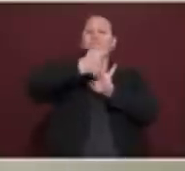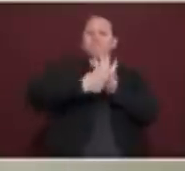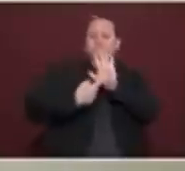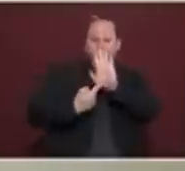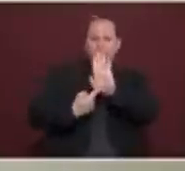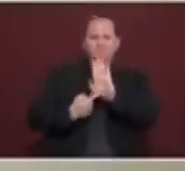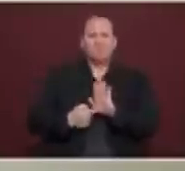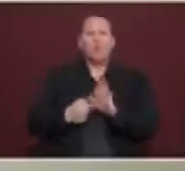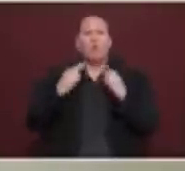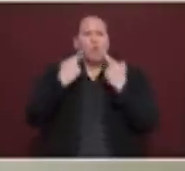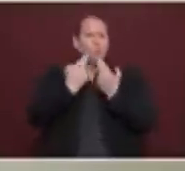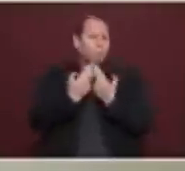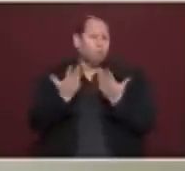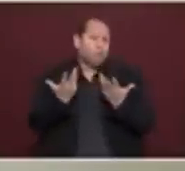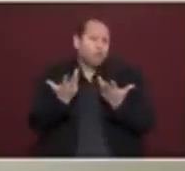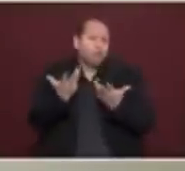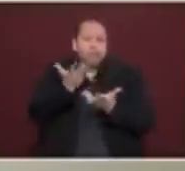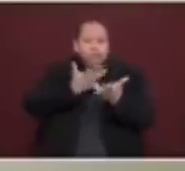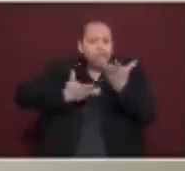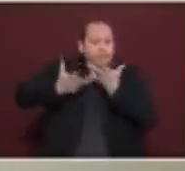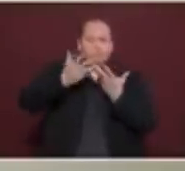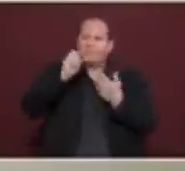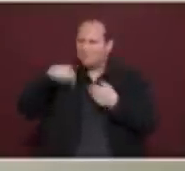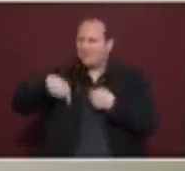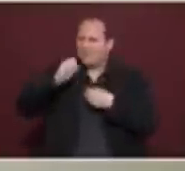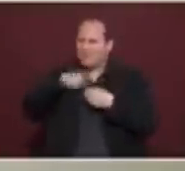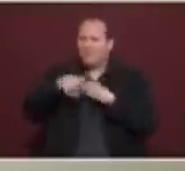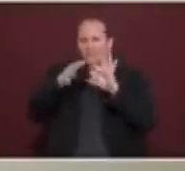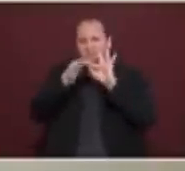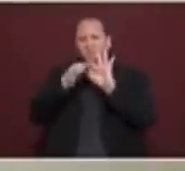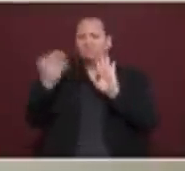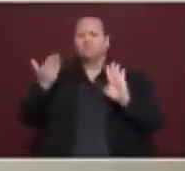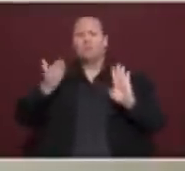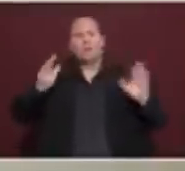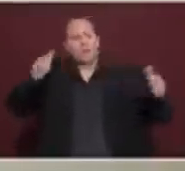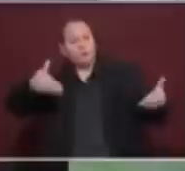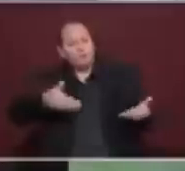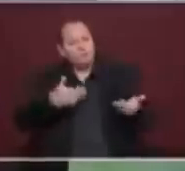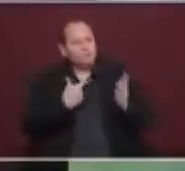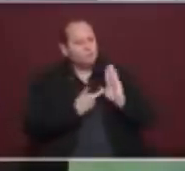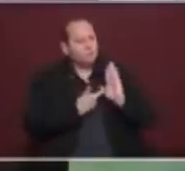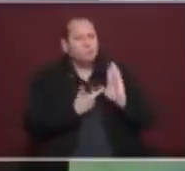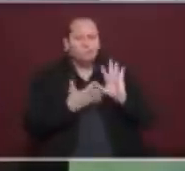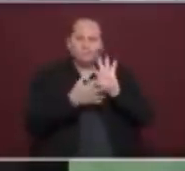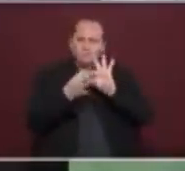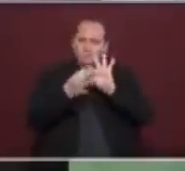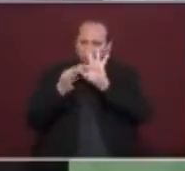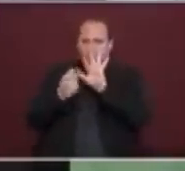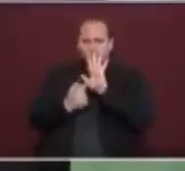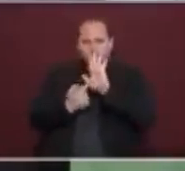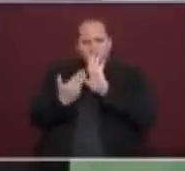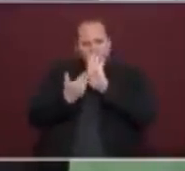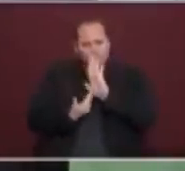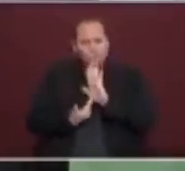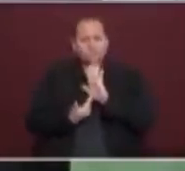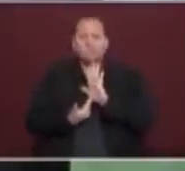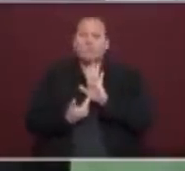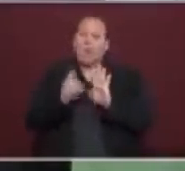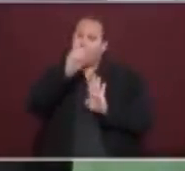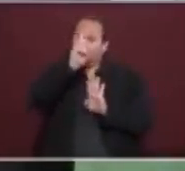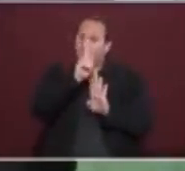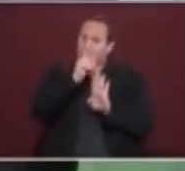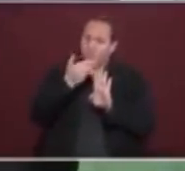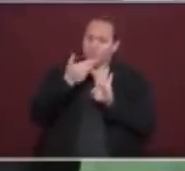reunión en un diálogo circular como este se va a presentar el perfil pues tiene que ser